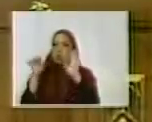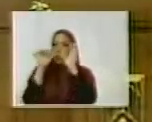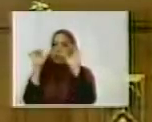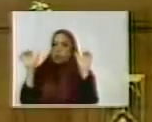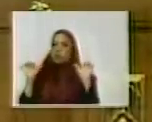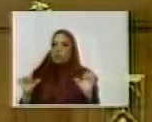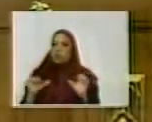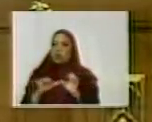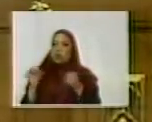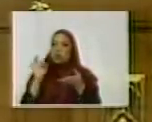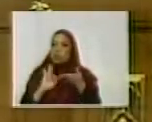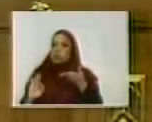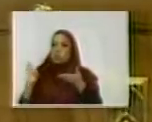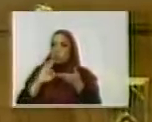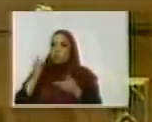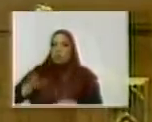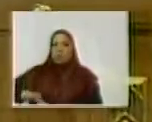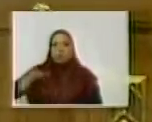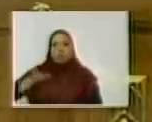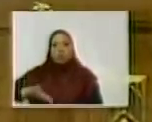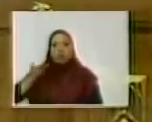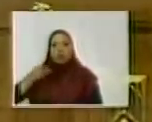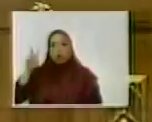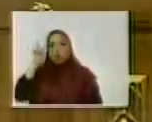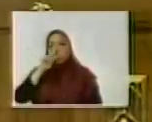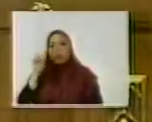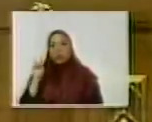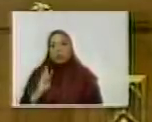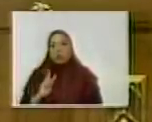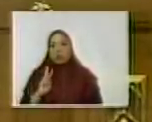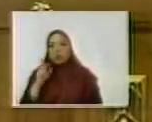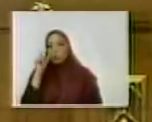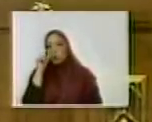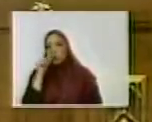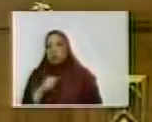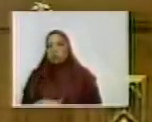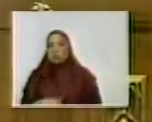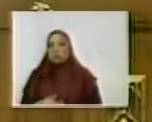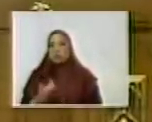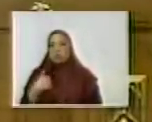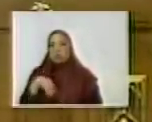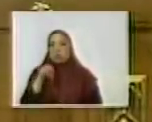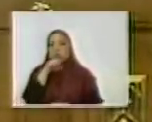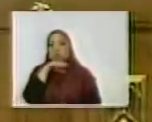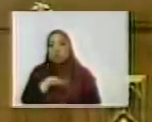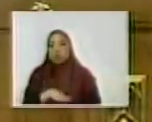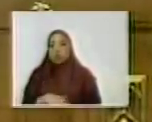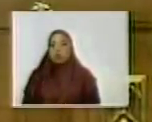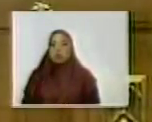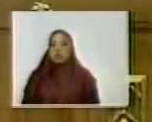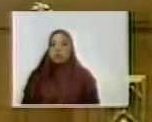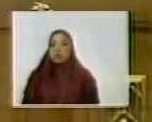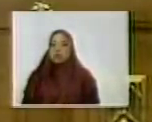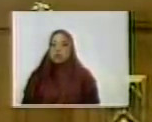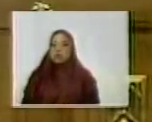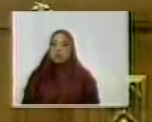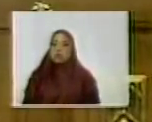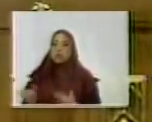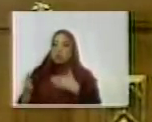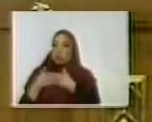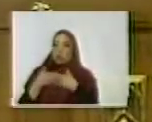criptoactivos? ¿Por qué es pertinente para los venezolanos y esta fase histórica de